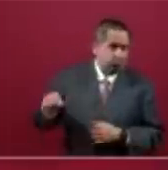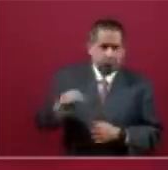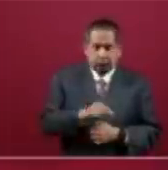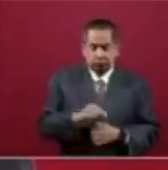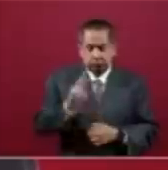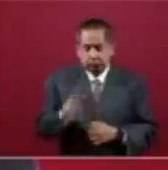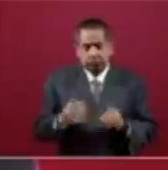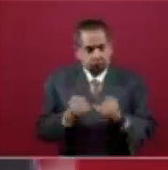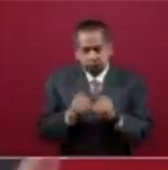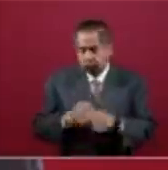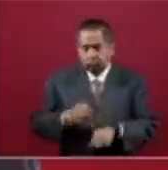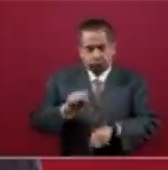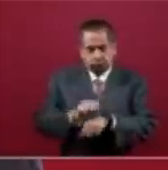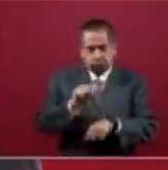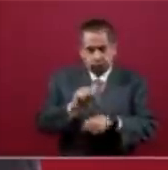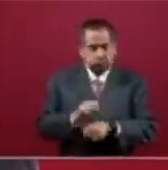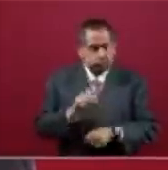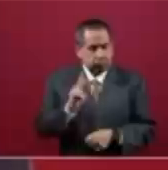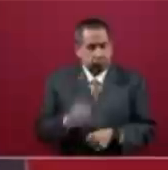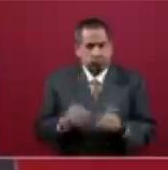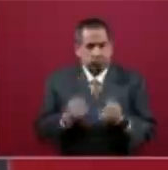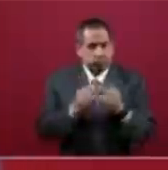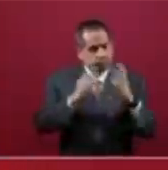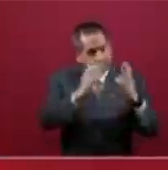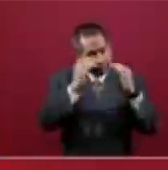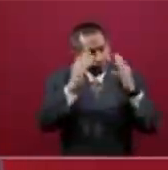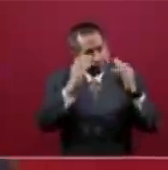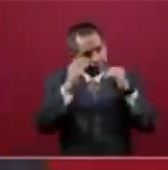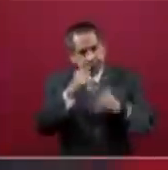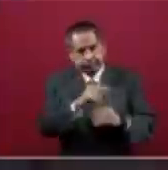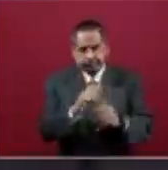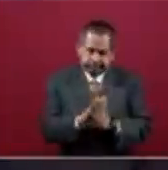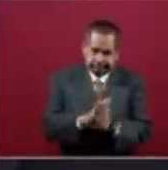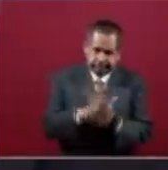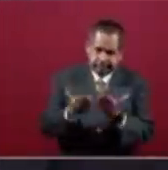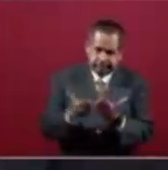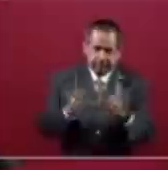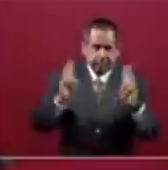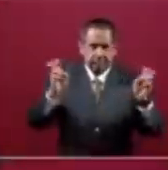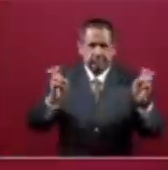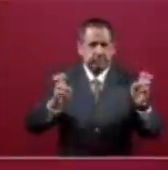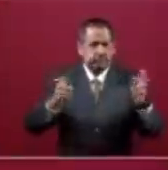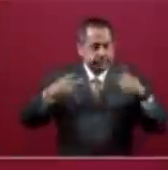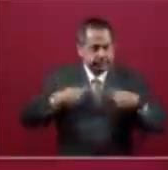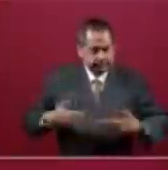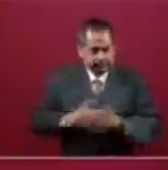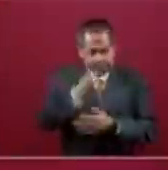en la secundaria llevábamos el libro El buen ciudadano,